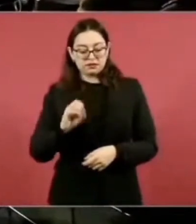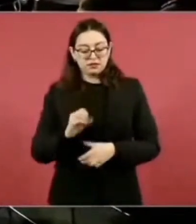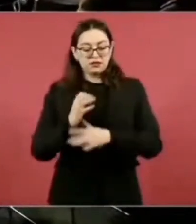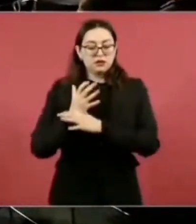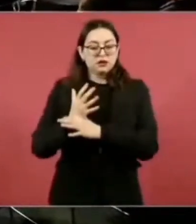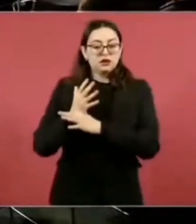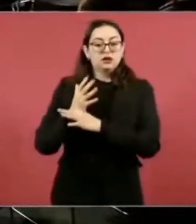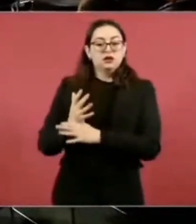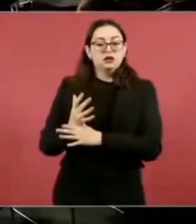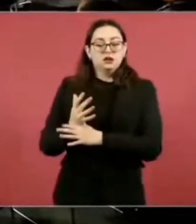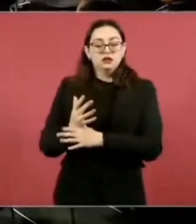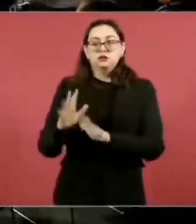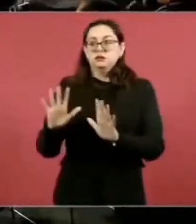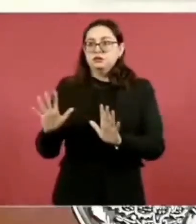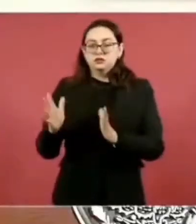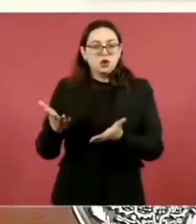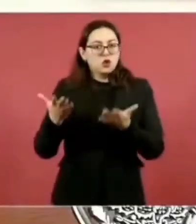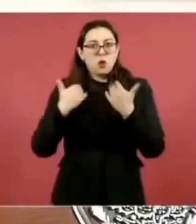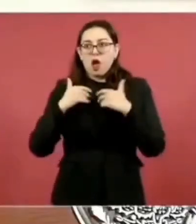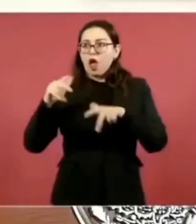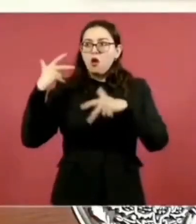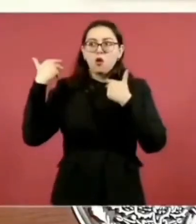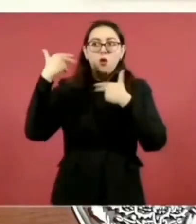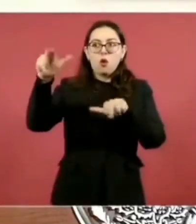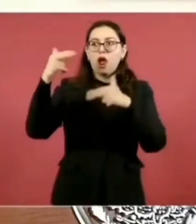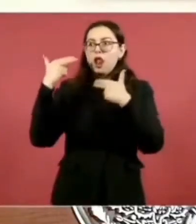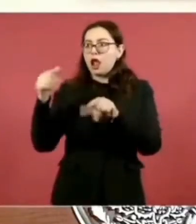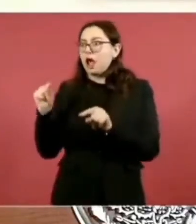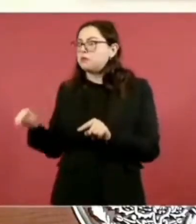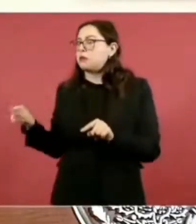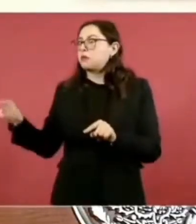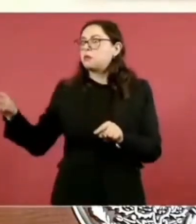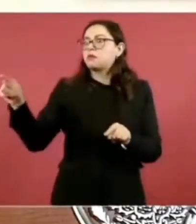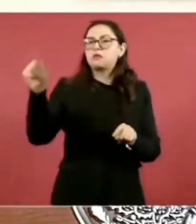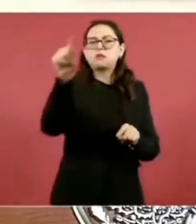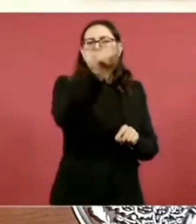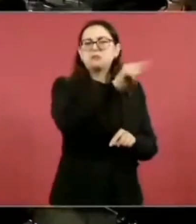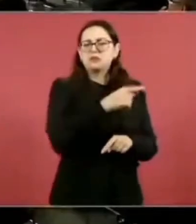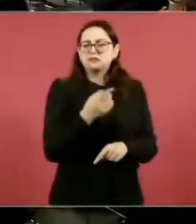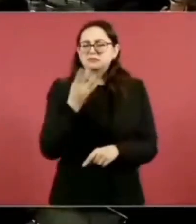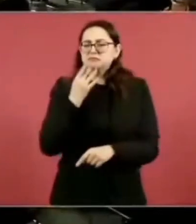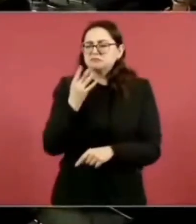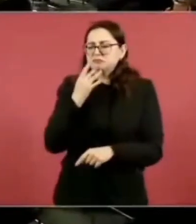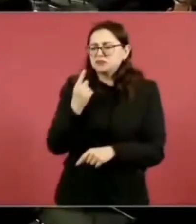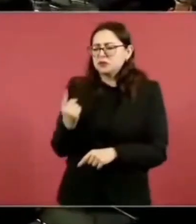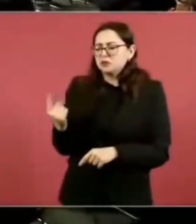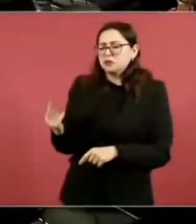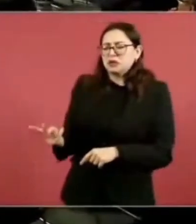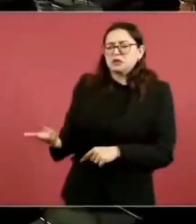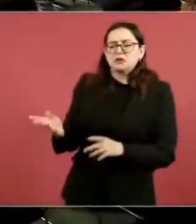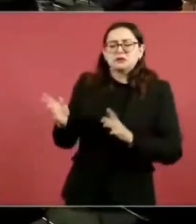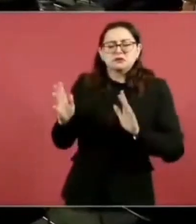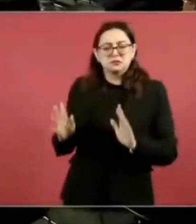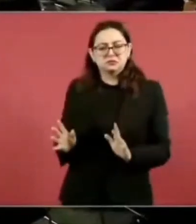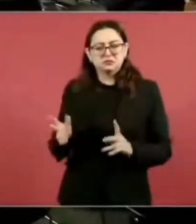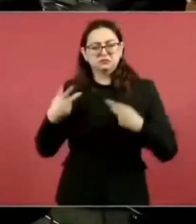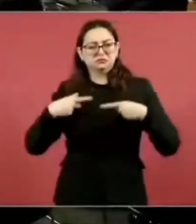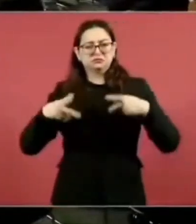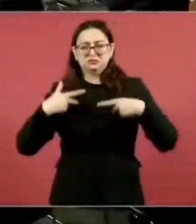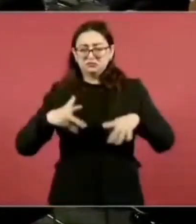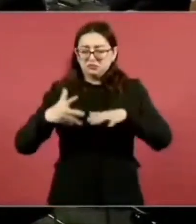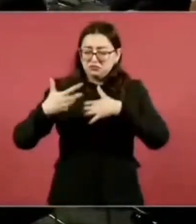de que no hay huelgas y no se le impide a nadie